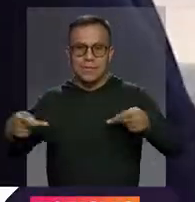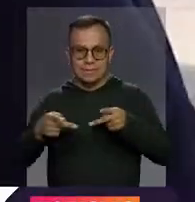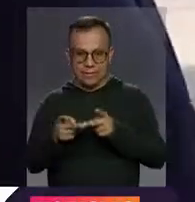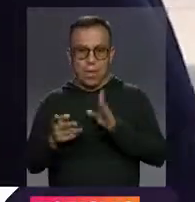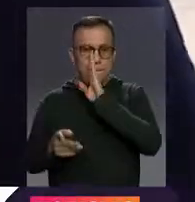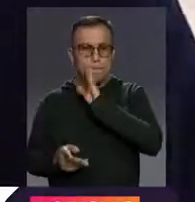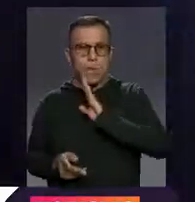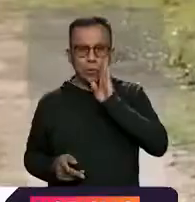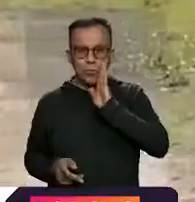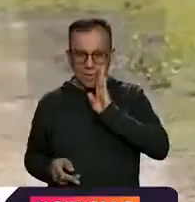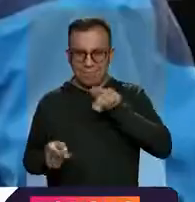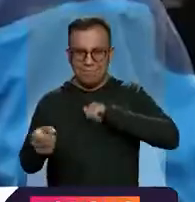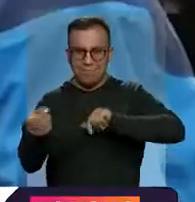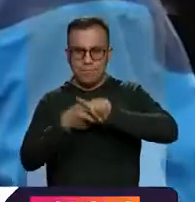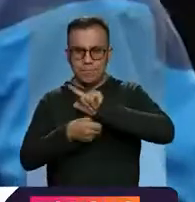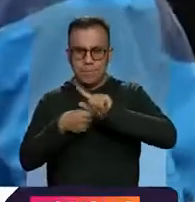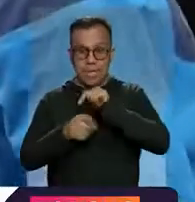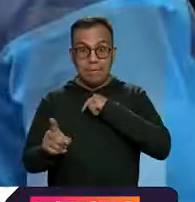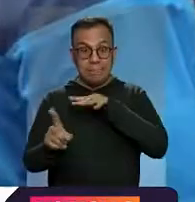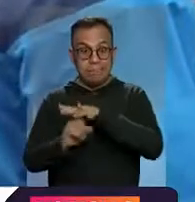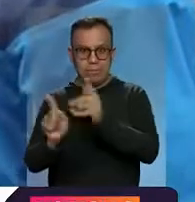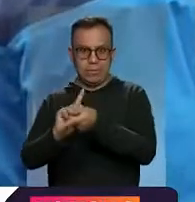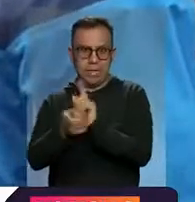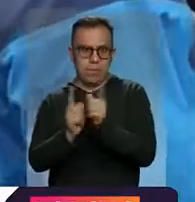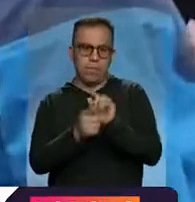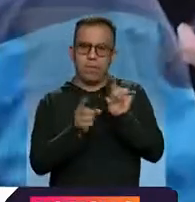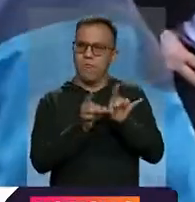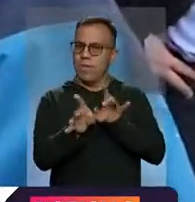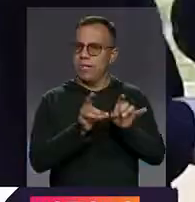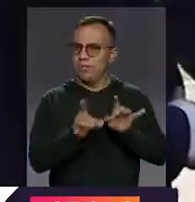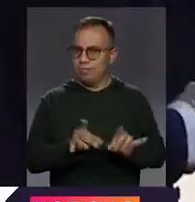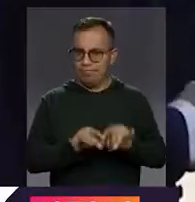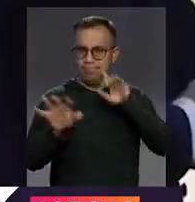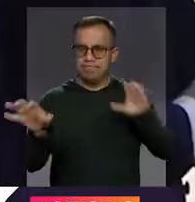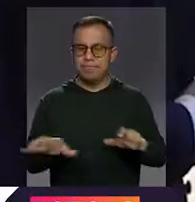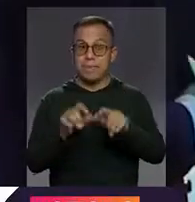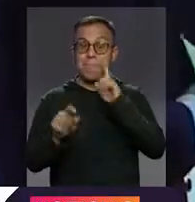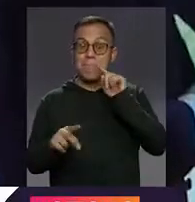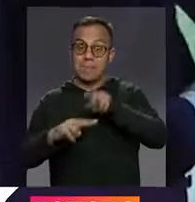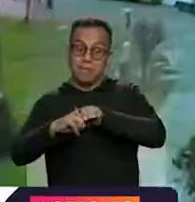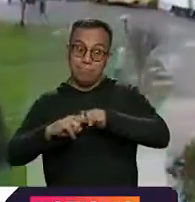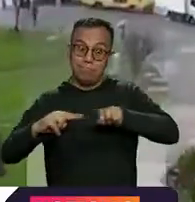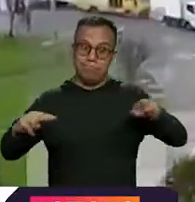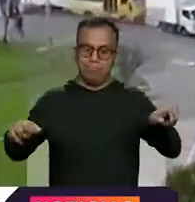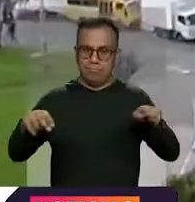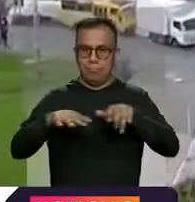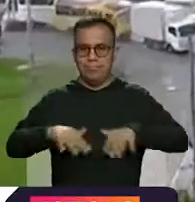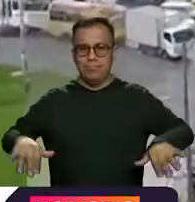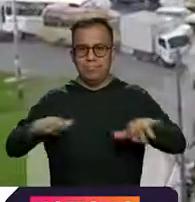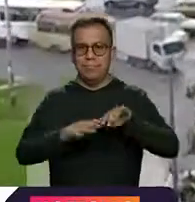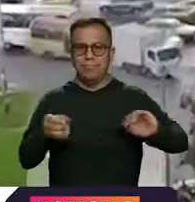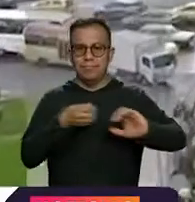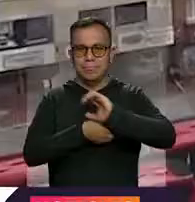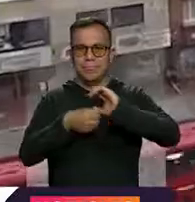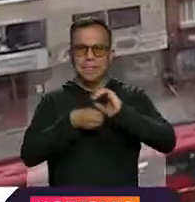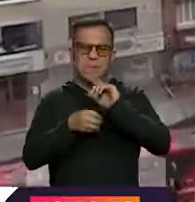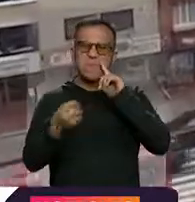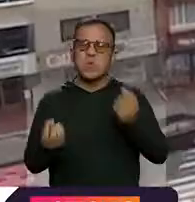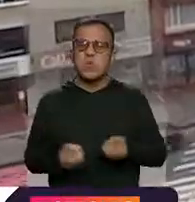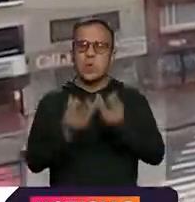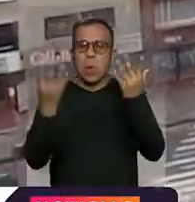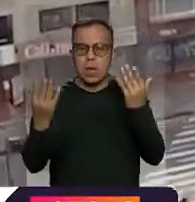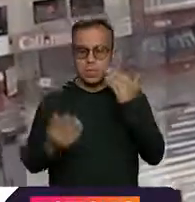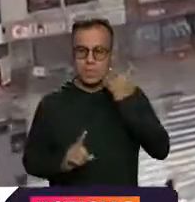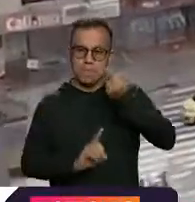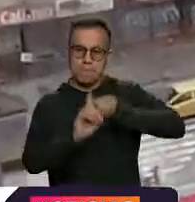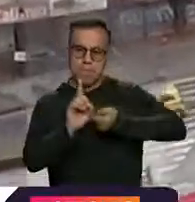localidad Bosa, esto no influirá en las fechas de operación de la primera línea del metro de la ciudad prevista para el mes